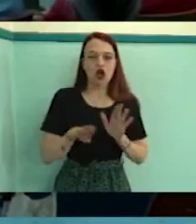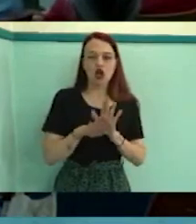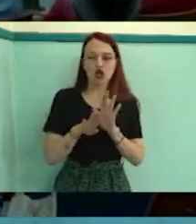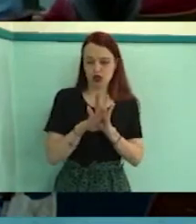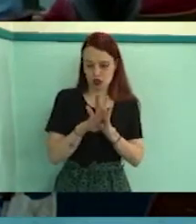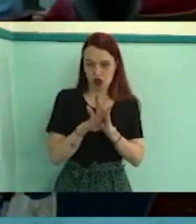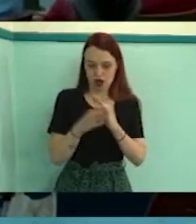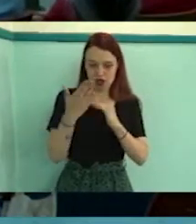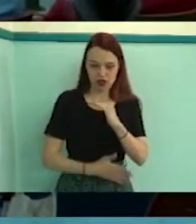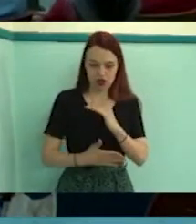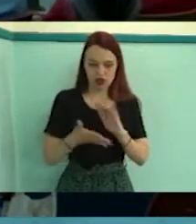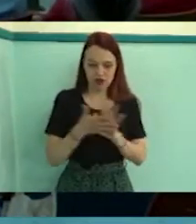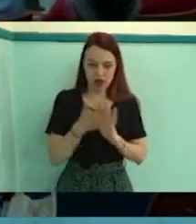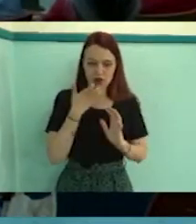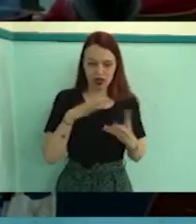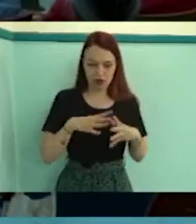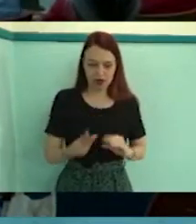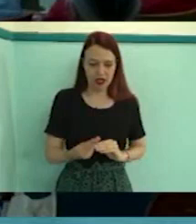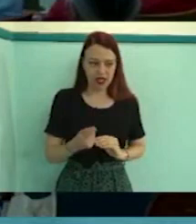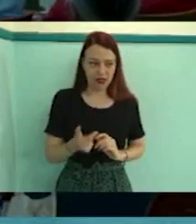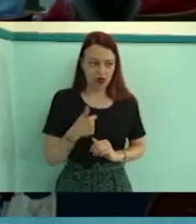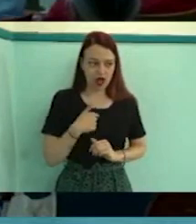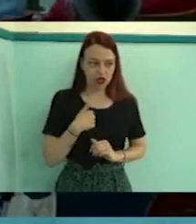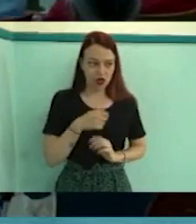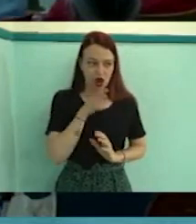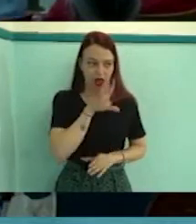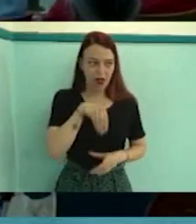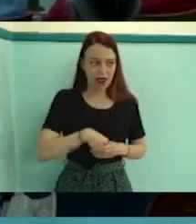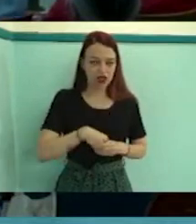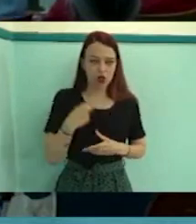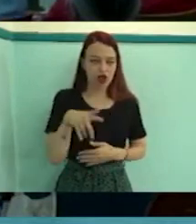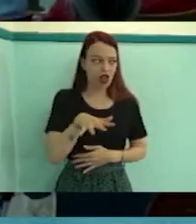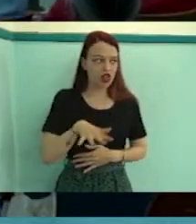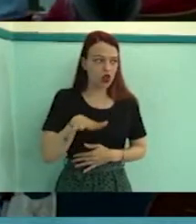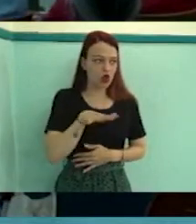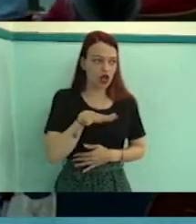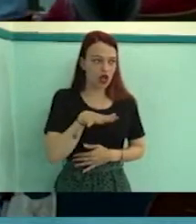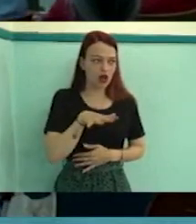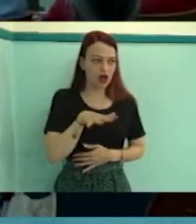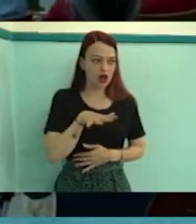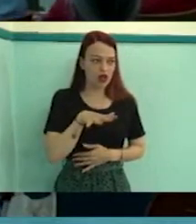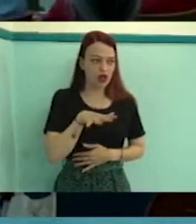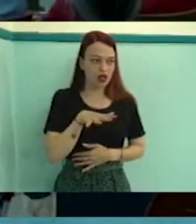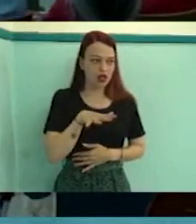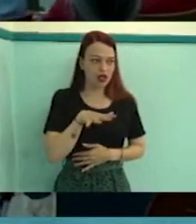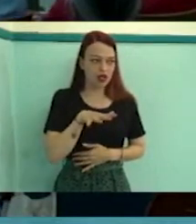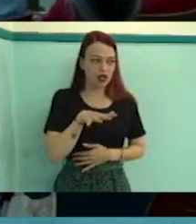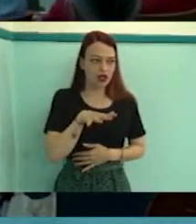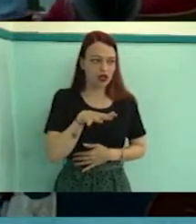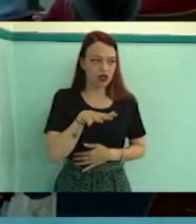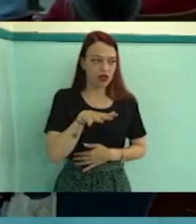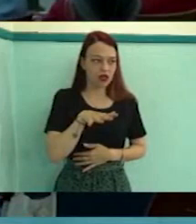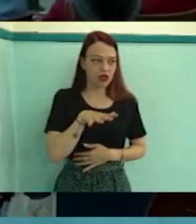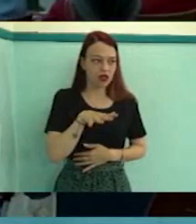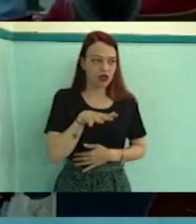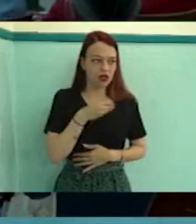ejemplo pues hasta hace poco yo misma estuve y estoy metida en un sitio en el que que estoy bueno eh En el